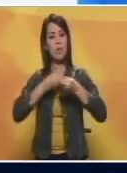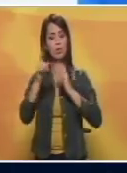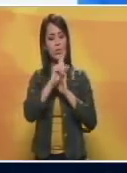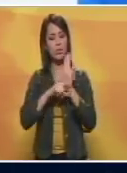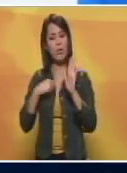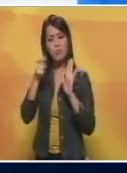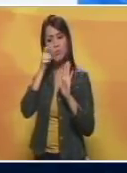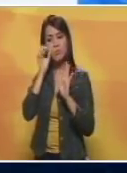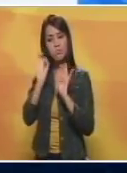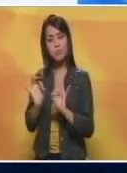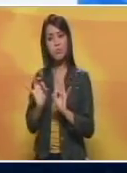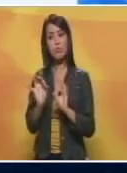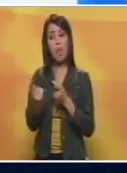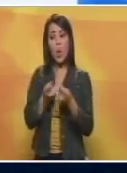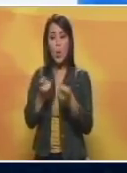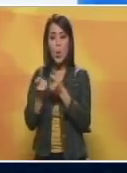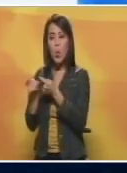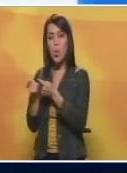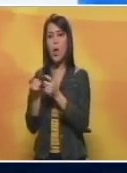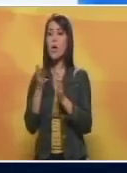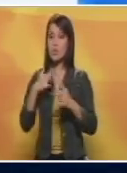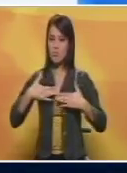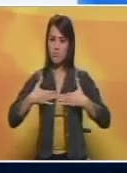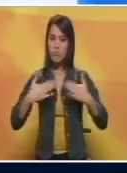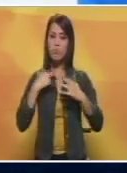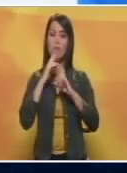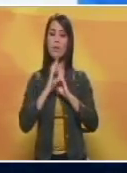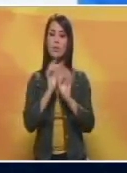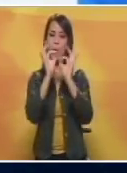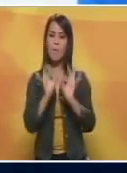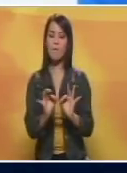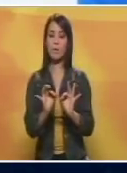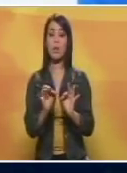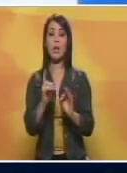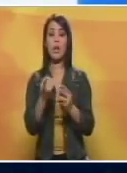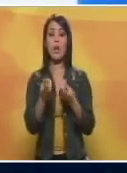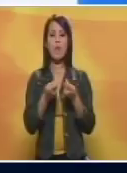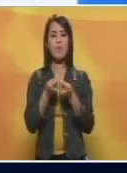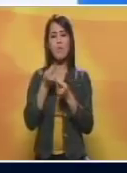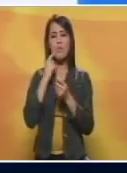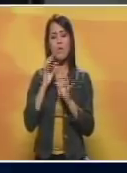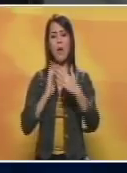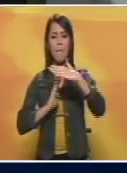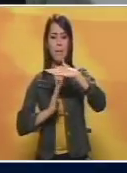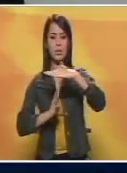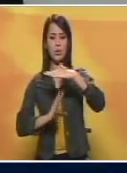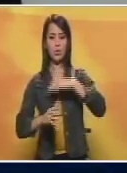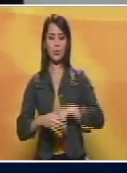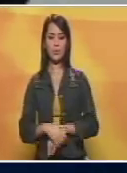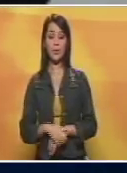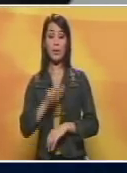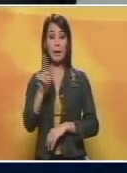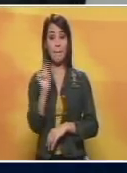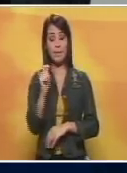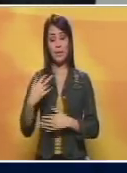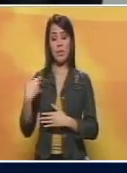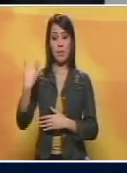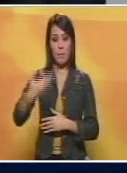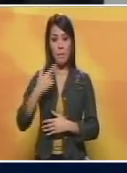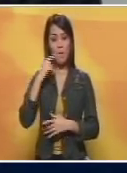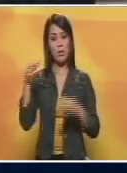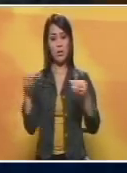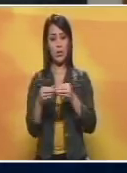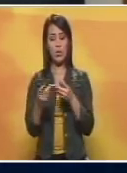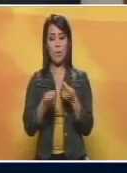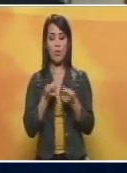inspección vigilancia y control que permitan resultados eficaces en el manejo del fenómeno migratorio tres meses después la superintendencia de